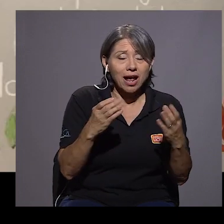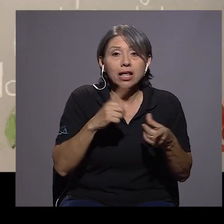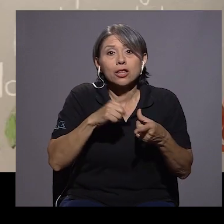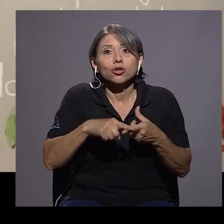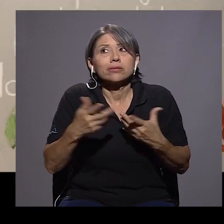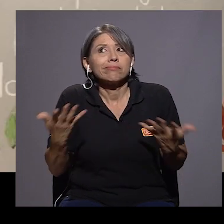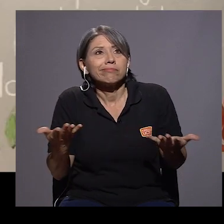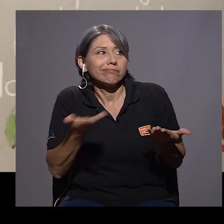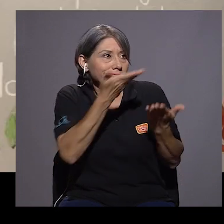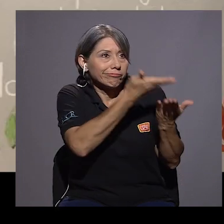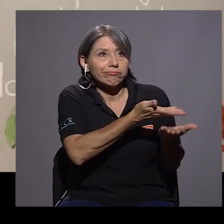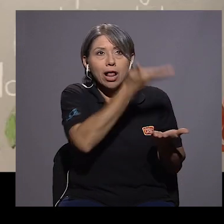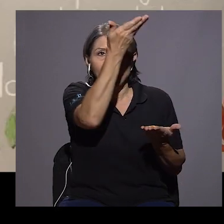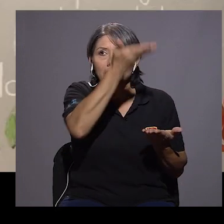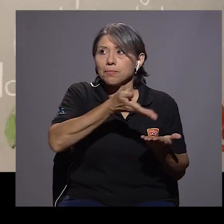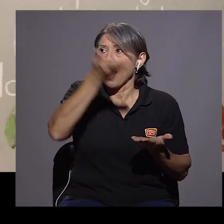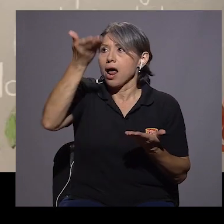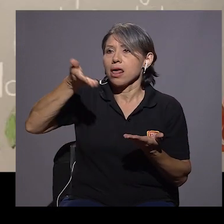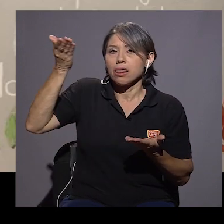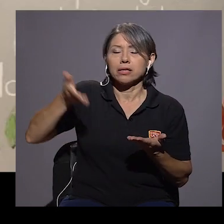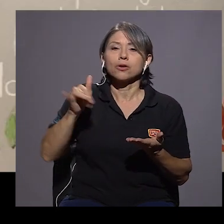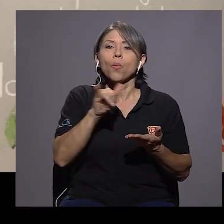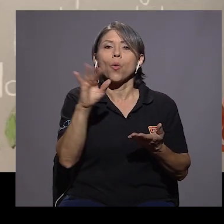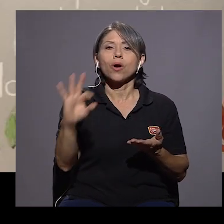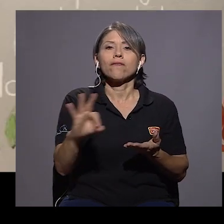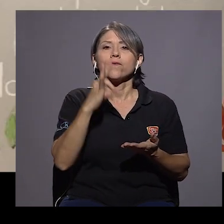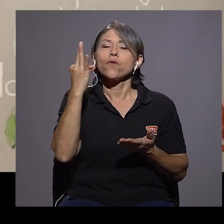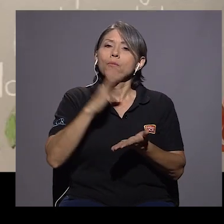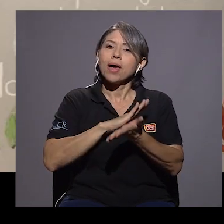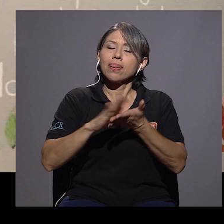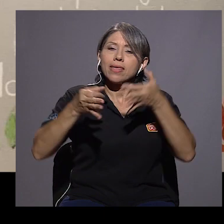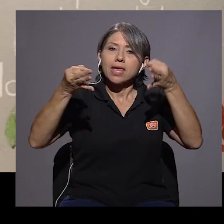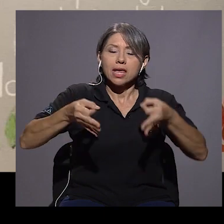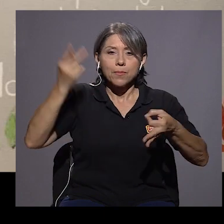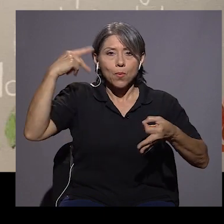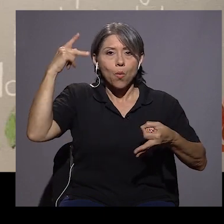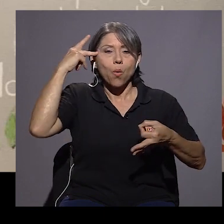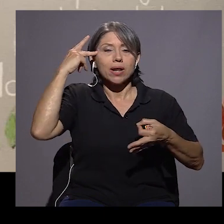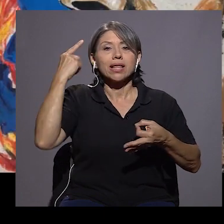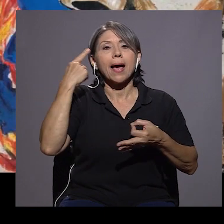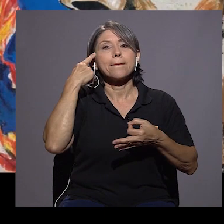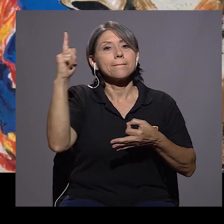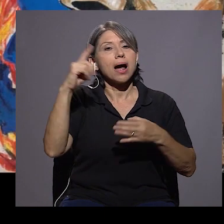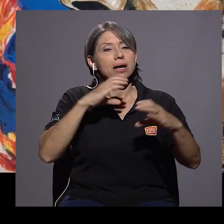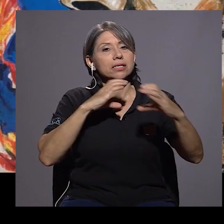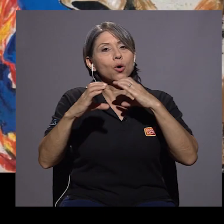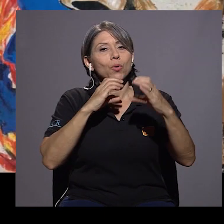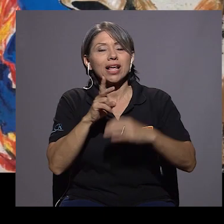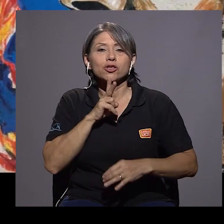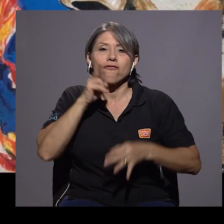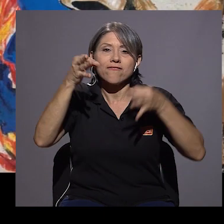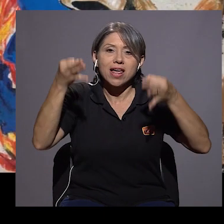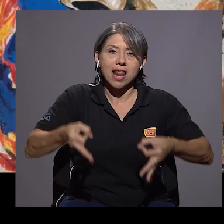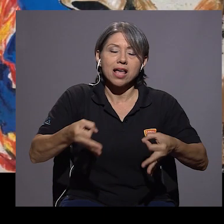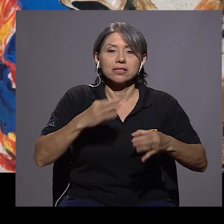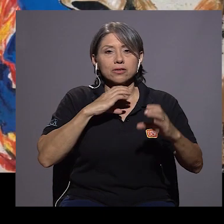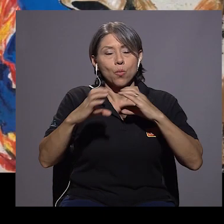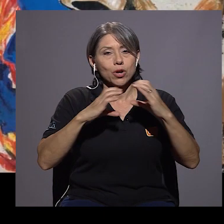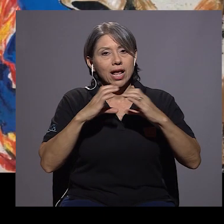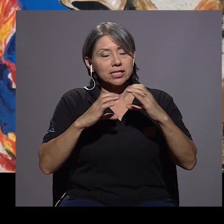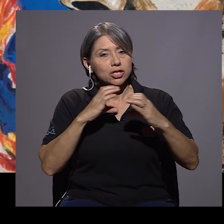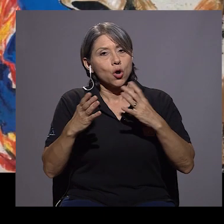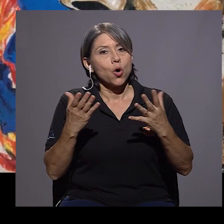a eso pues están las paredes como una forma digna, una forma política para hacer comunicación